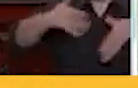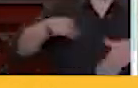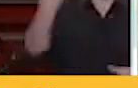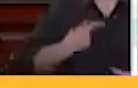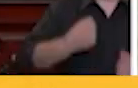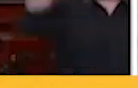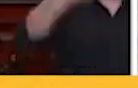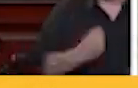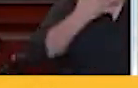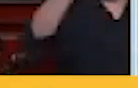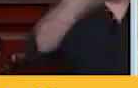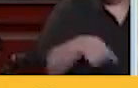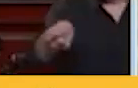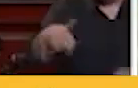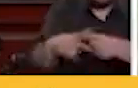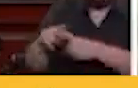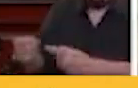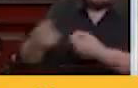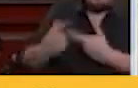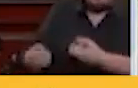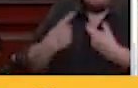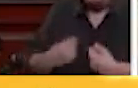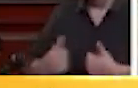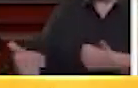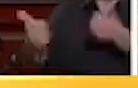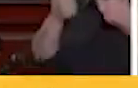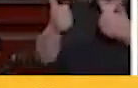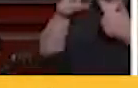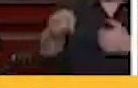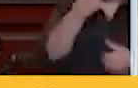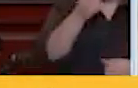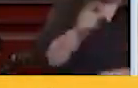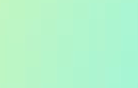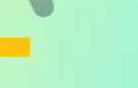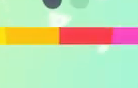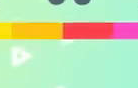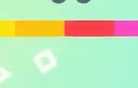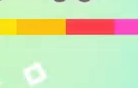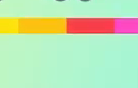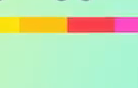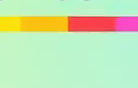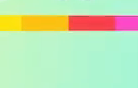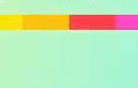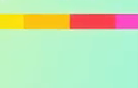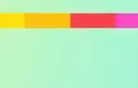sino en desde qué lugar y de qué manera sacamos a la República Argentina adelante. Sí.